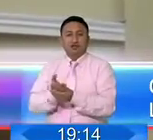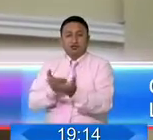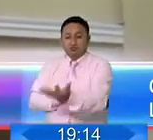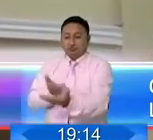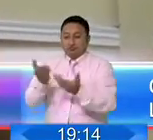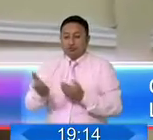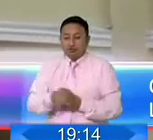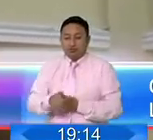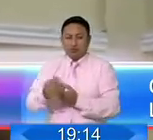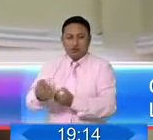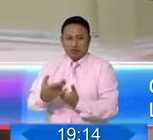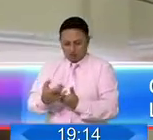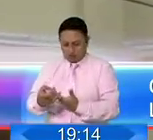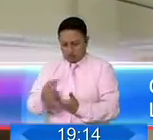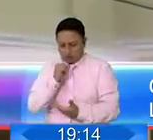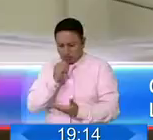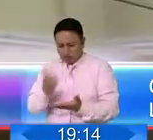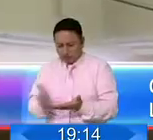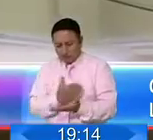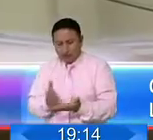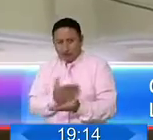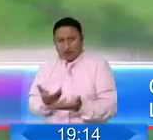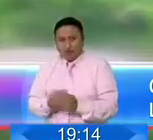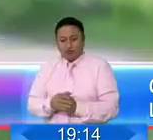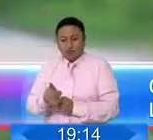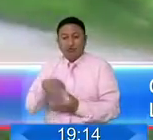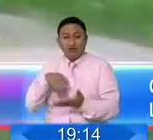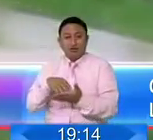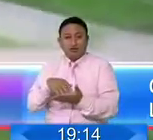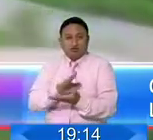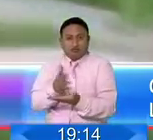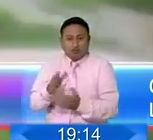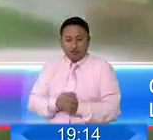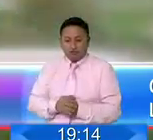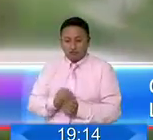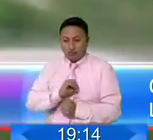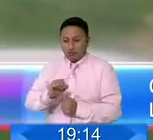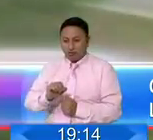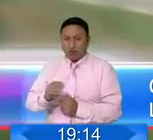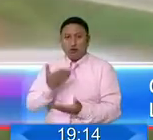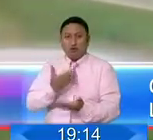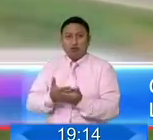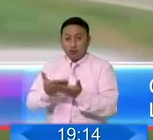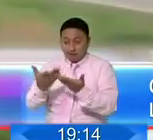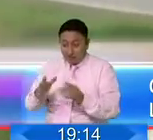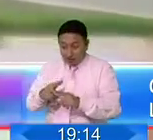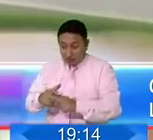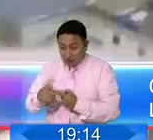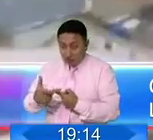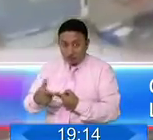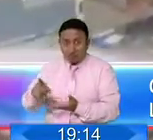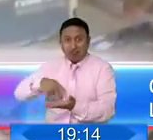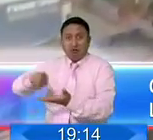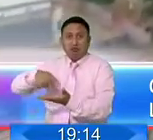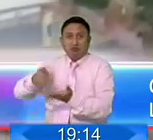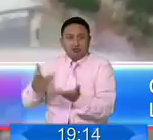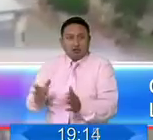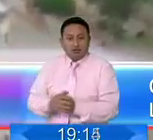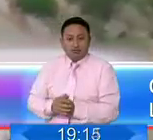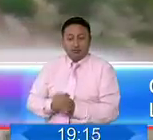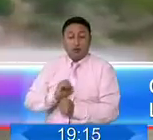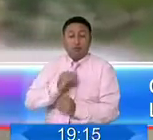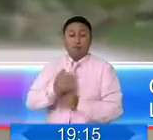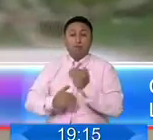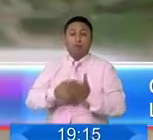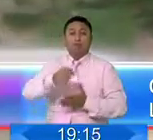con información incompleta, falencias en los estudios, rubros pagados sin evidenciar la ejecución de la obra, procesos de